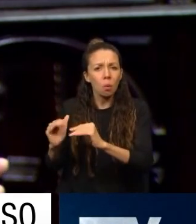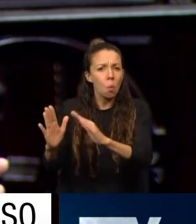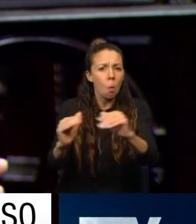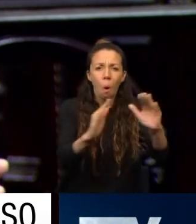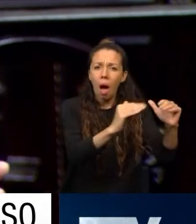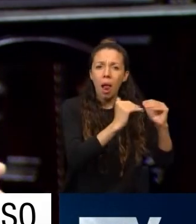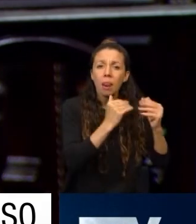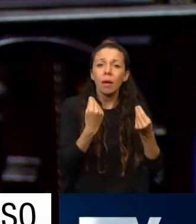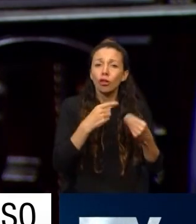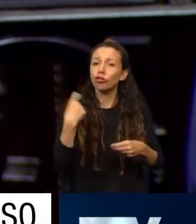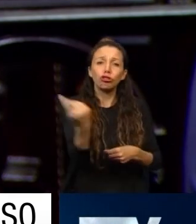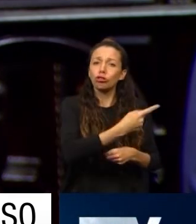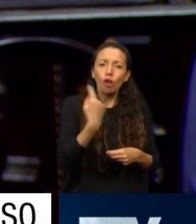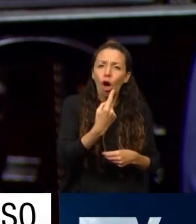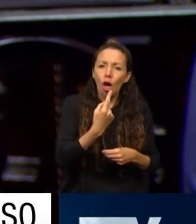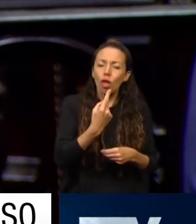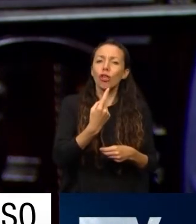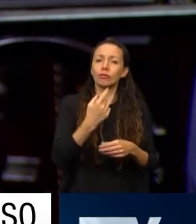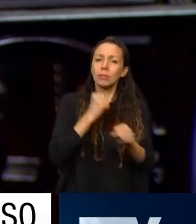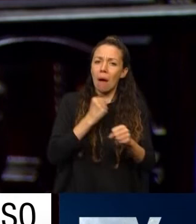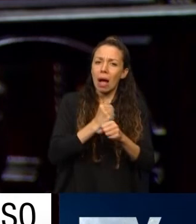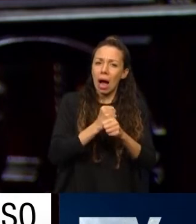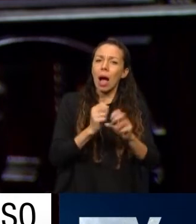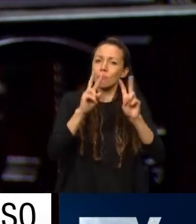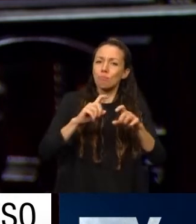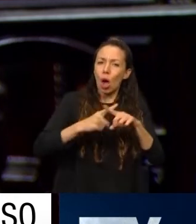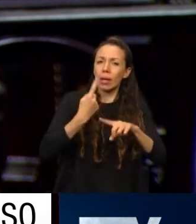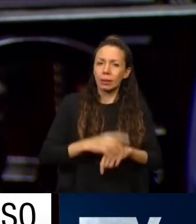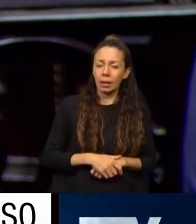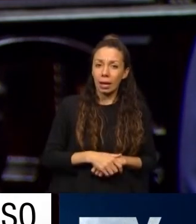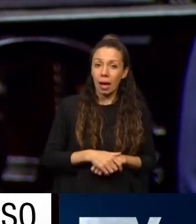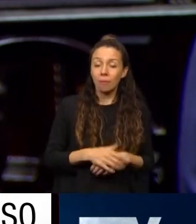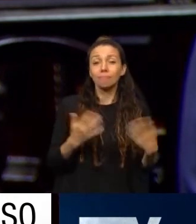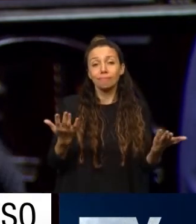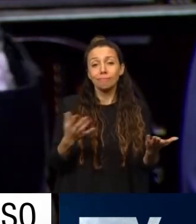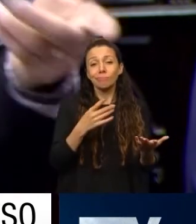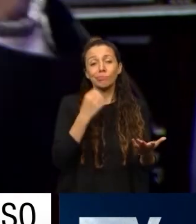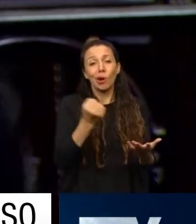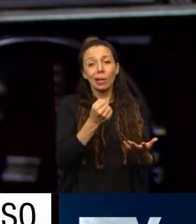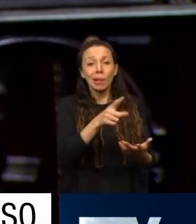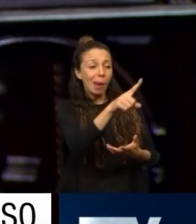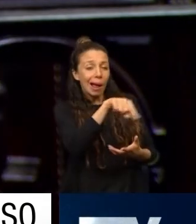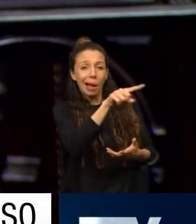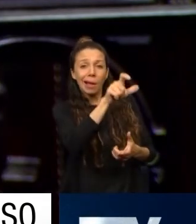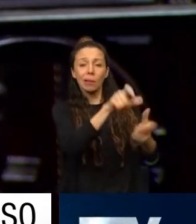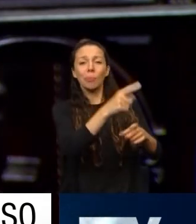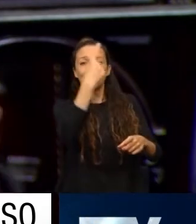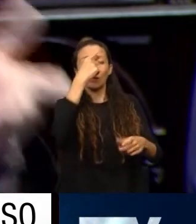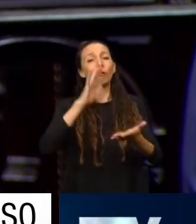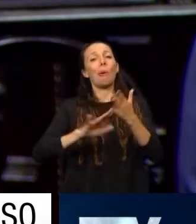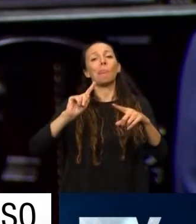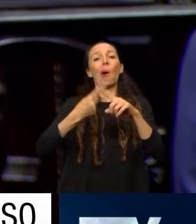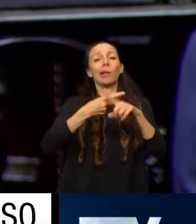la política. Y por eso es importante también, para que estos personajes no descalifiquen a la